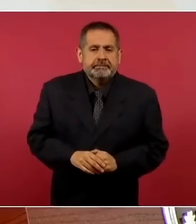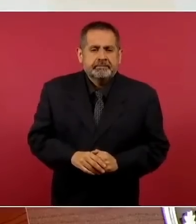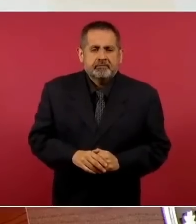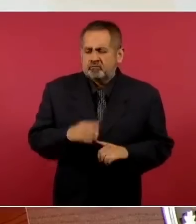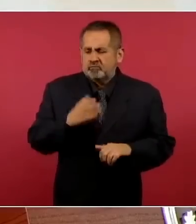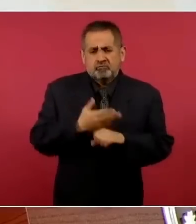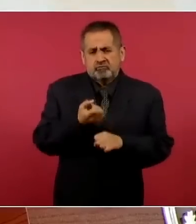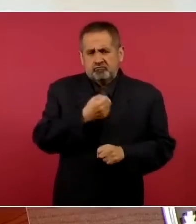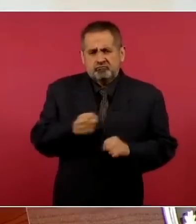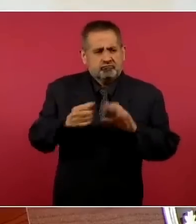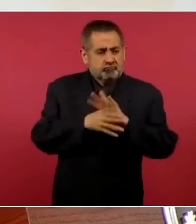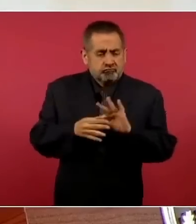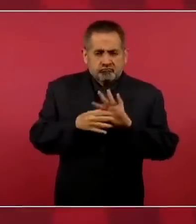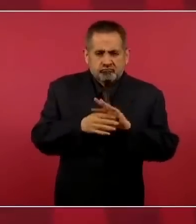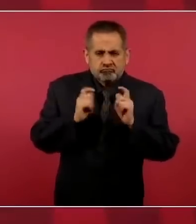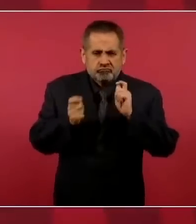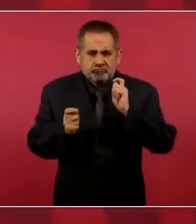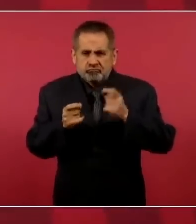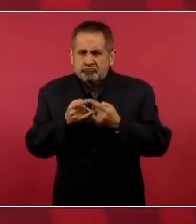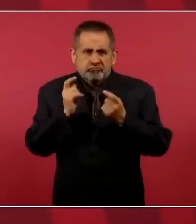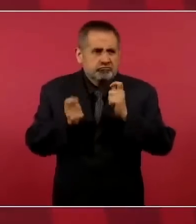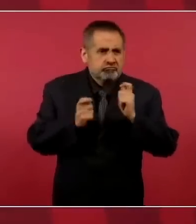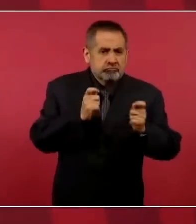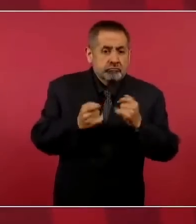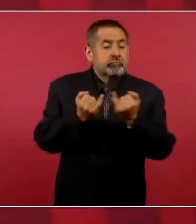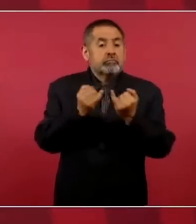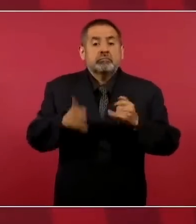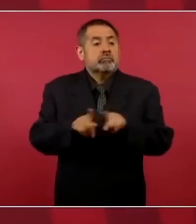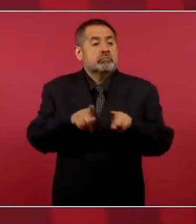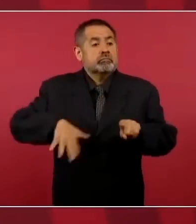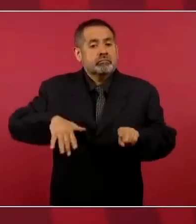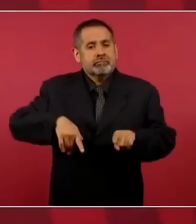muy bueno para la crónica, como el señor que viene,